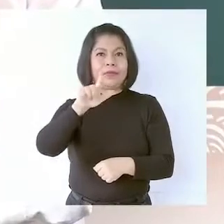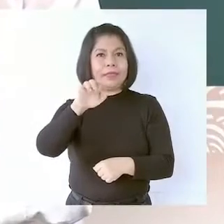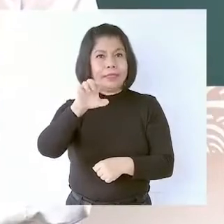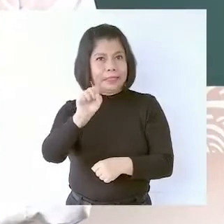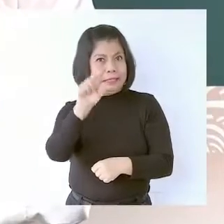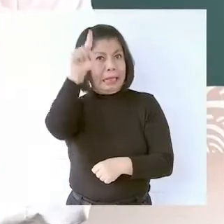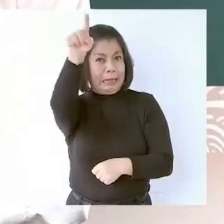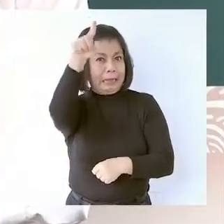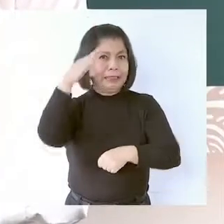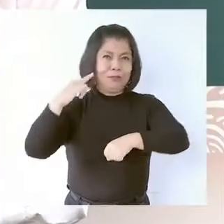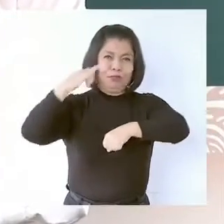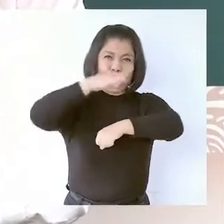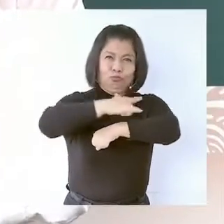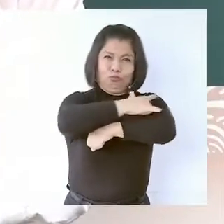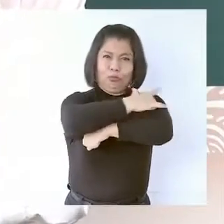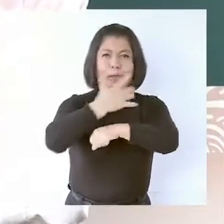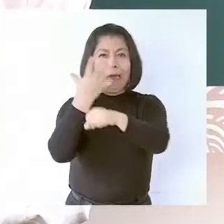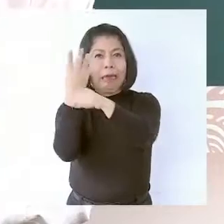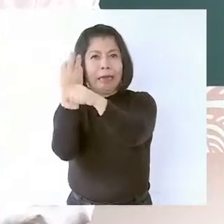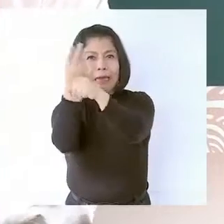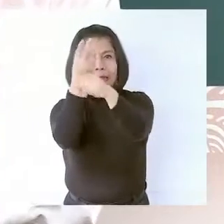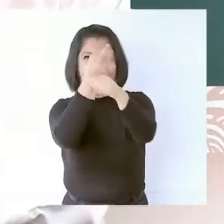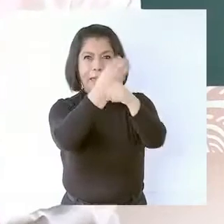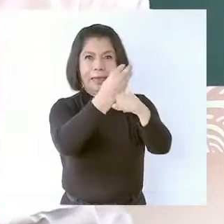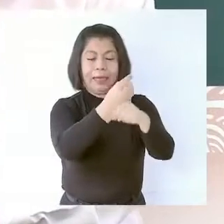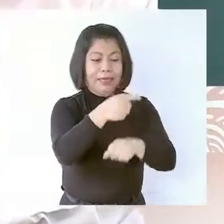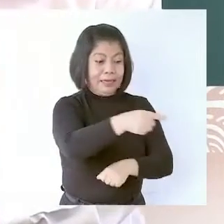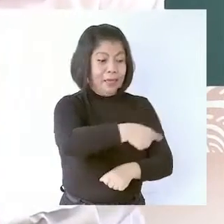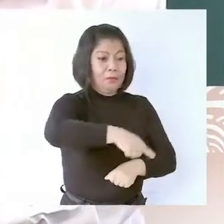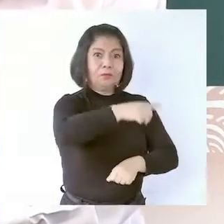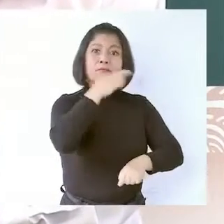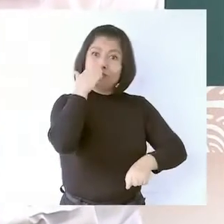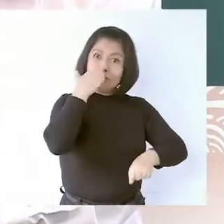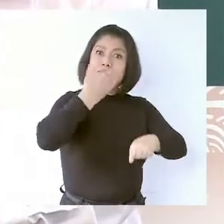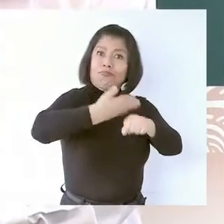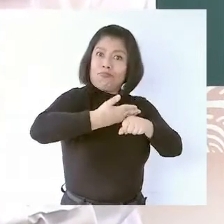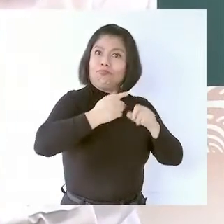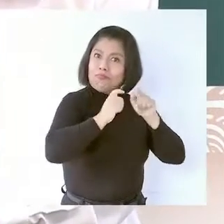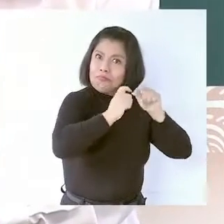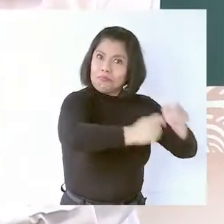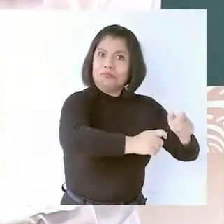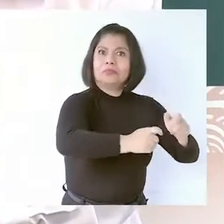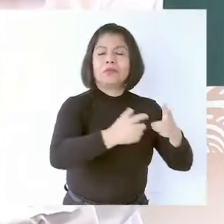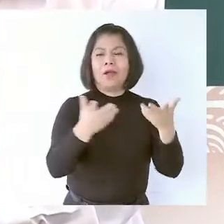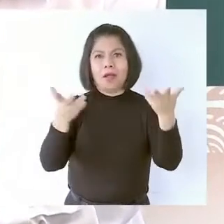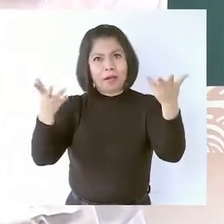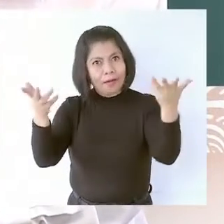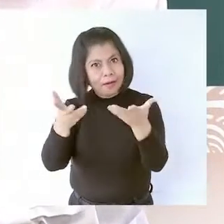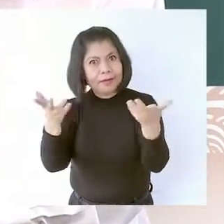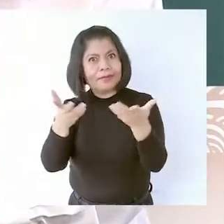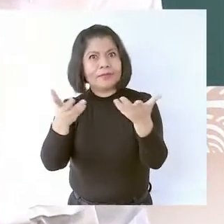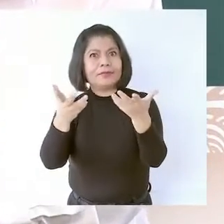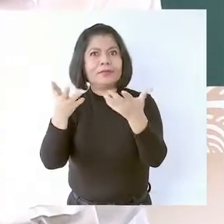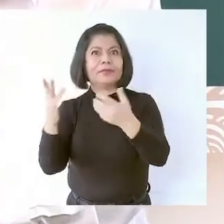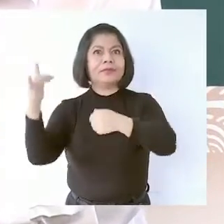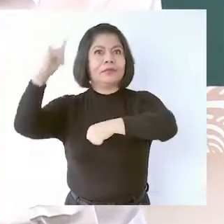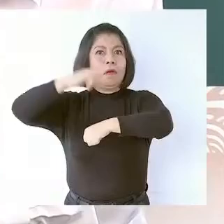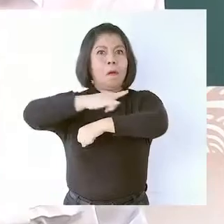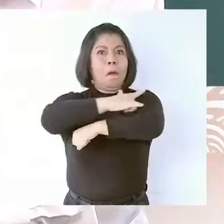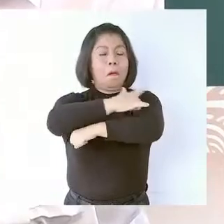Estamos hablando de un gran aeropuerto moderno, es el